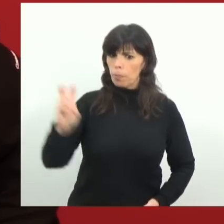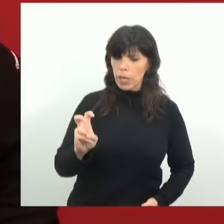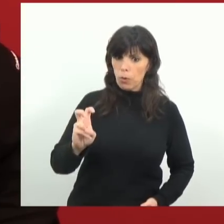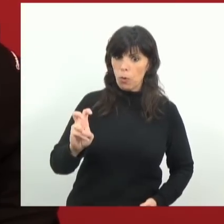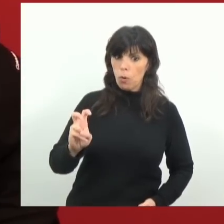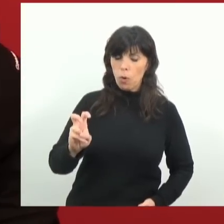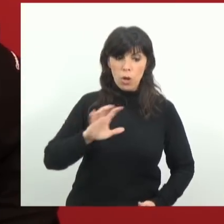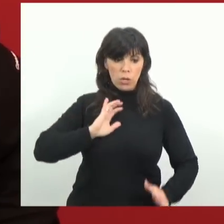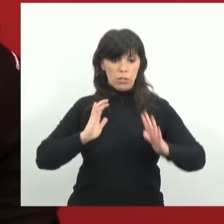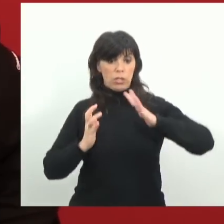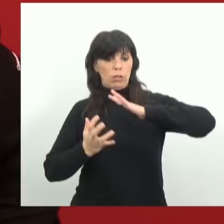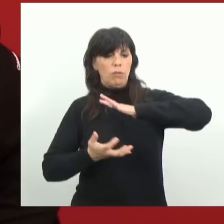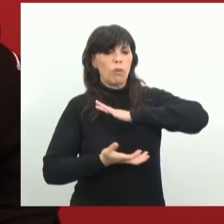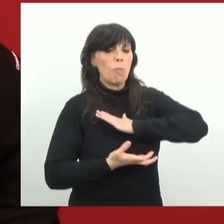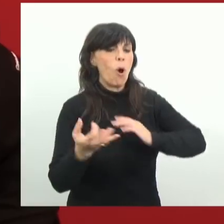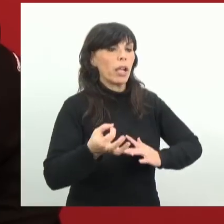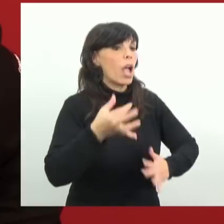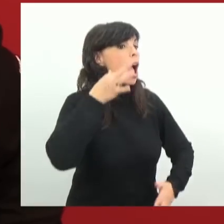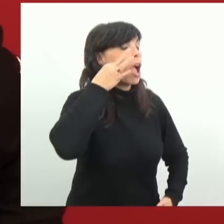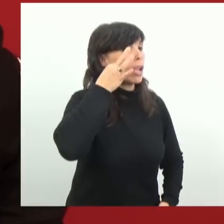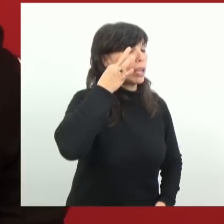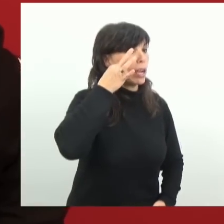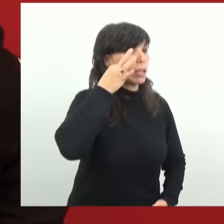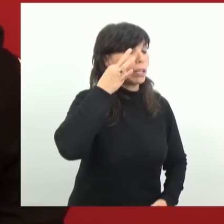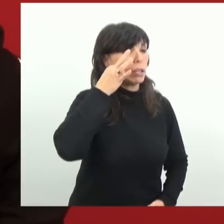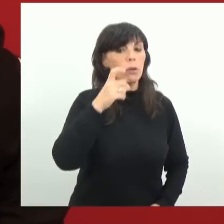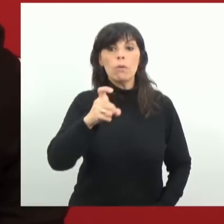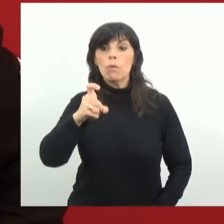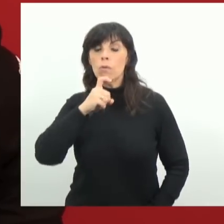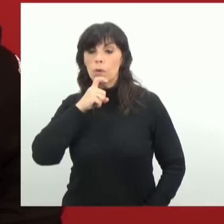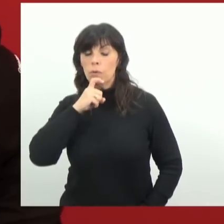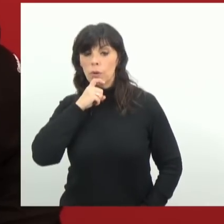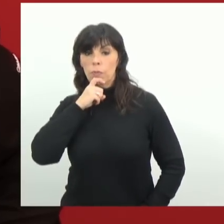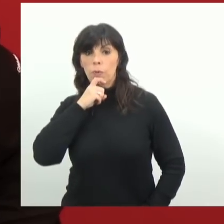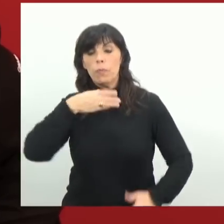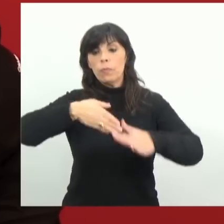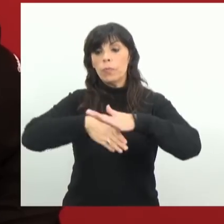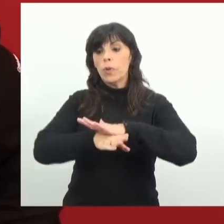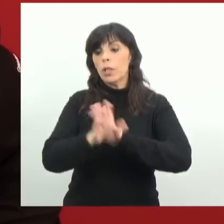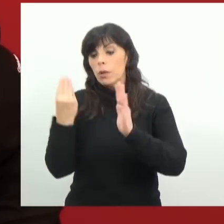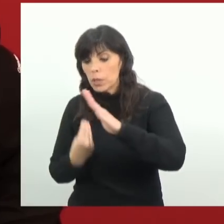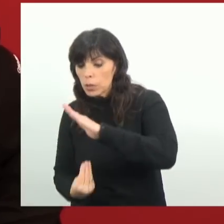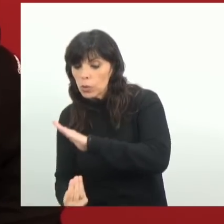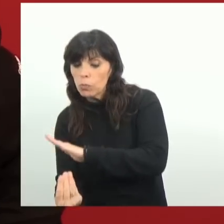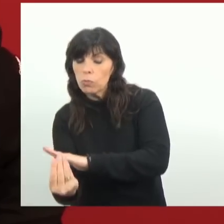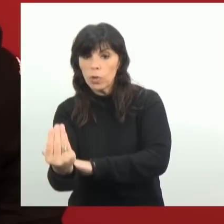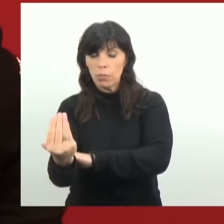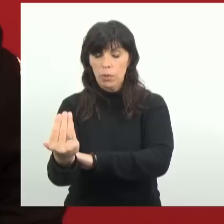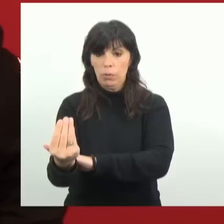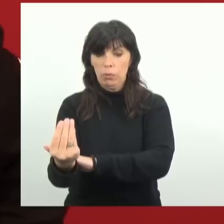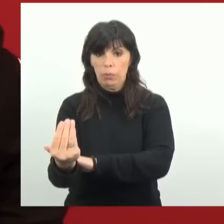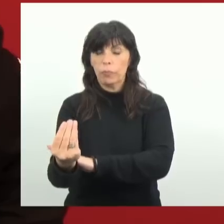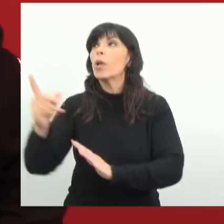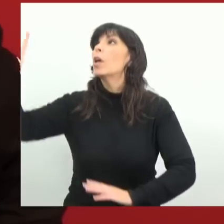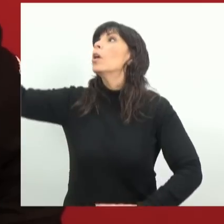a través de un nacimiento donde el Señor le habló a una joven